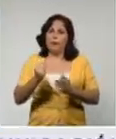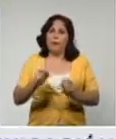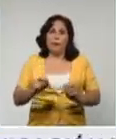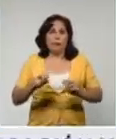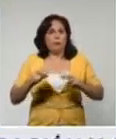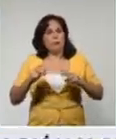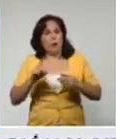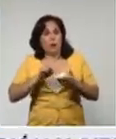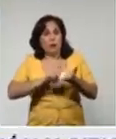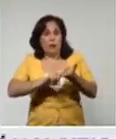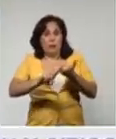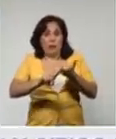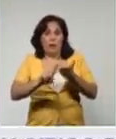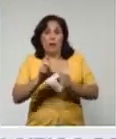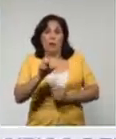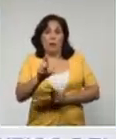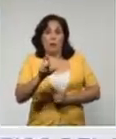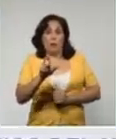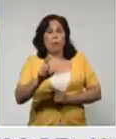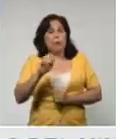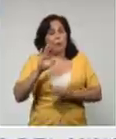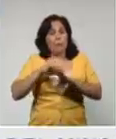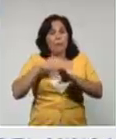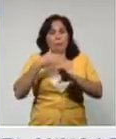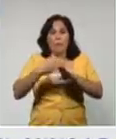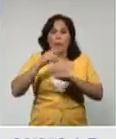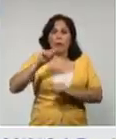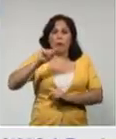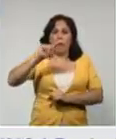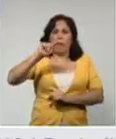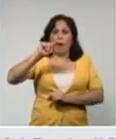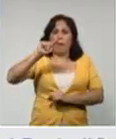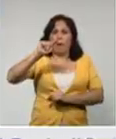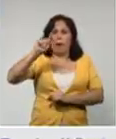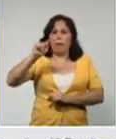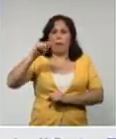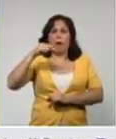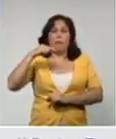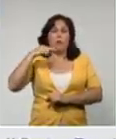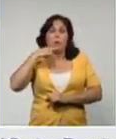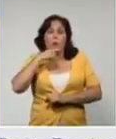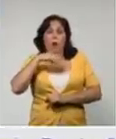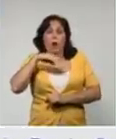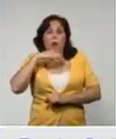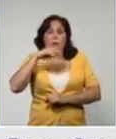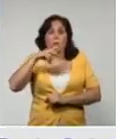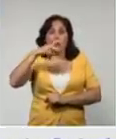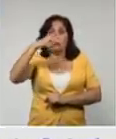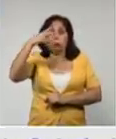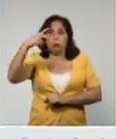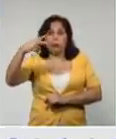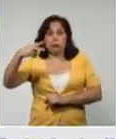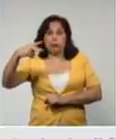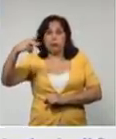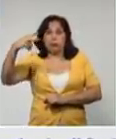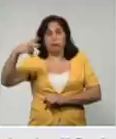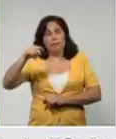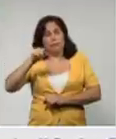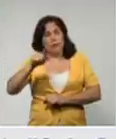últimas semanas esto se ha ido incrementando y es un llamado a atención y un